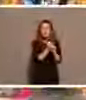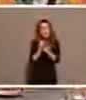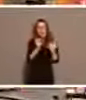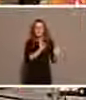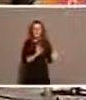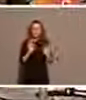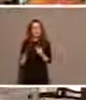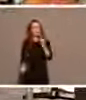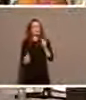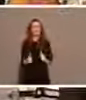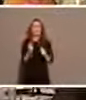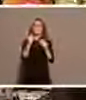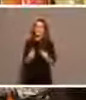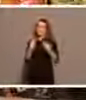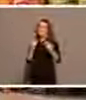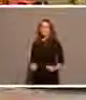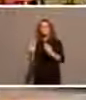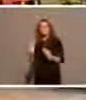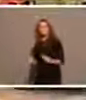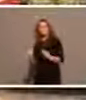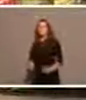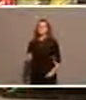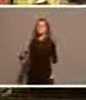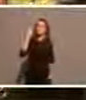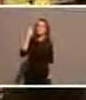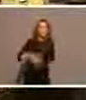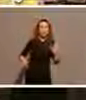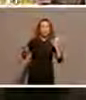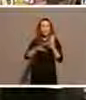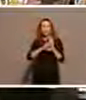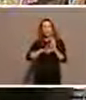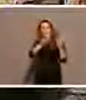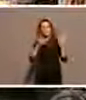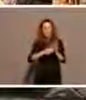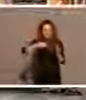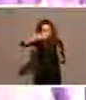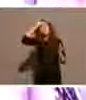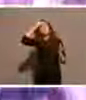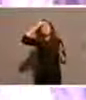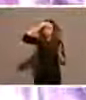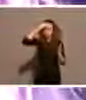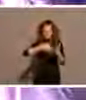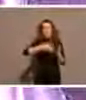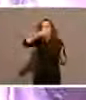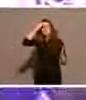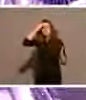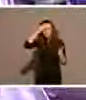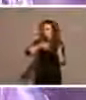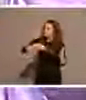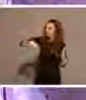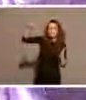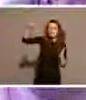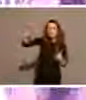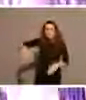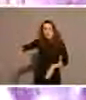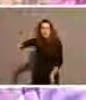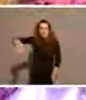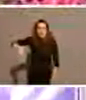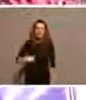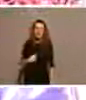hace una buena oposición. Debe aprenderse toda la constitución. Que se la aprenda el